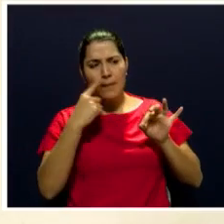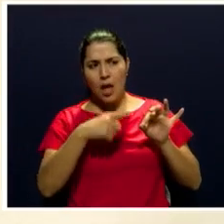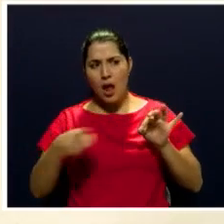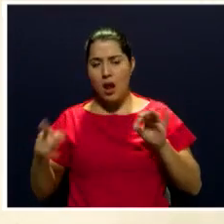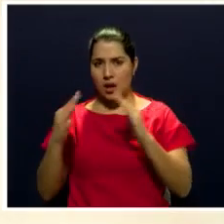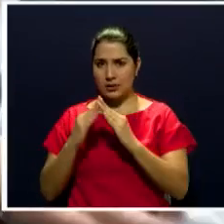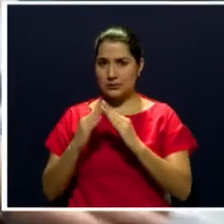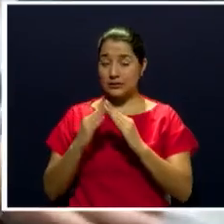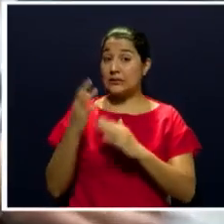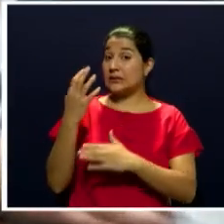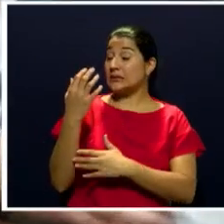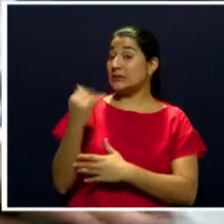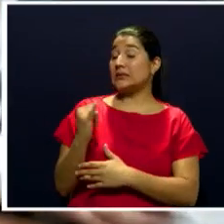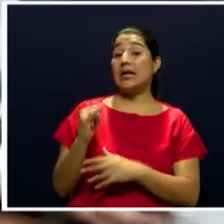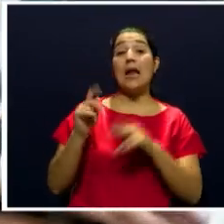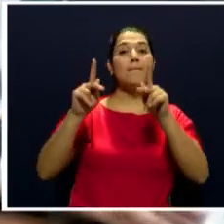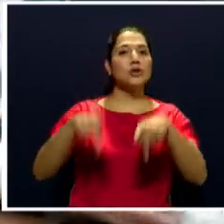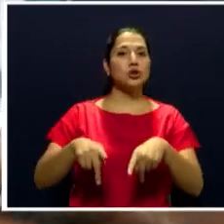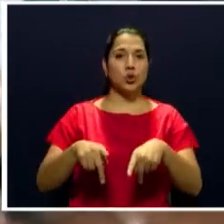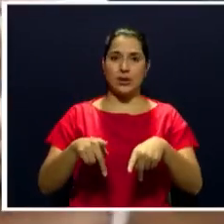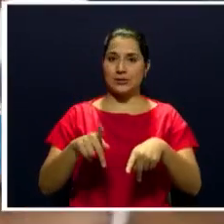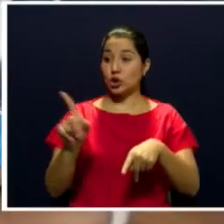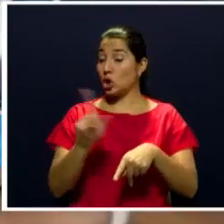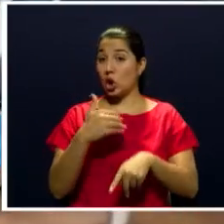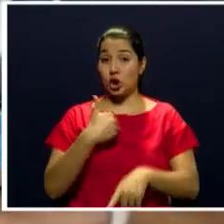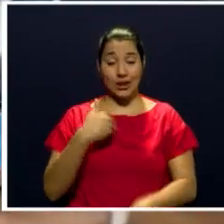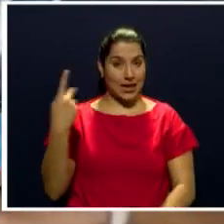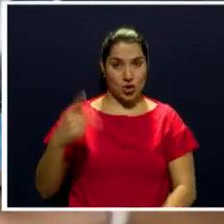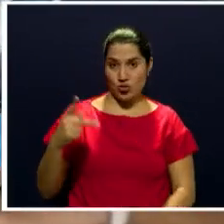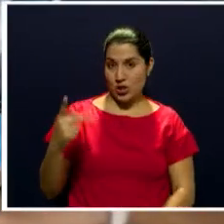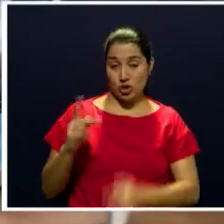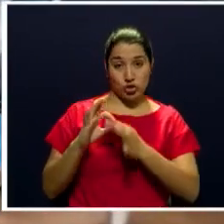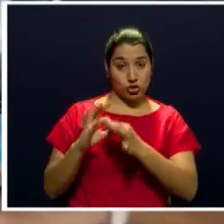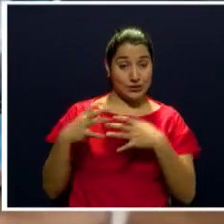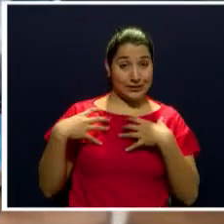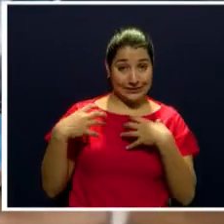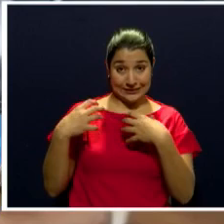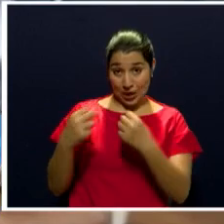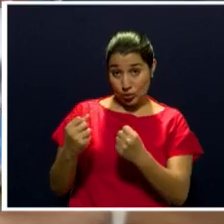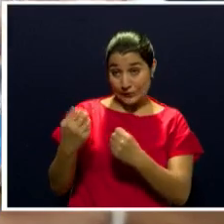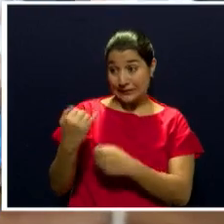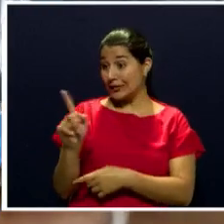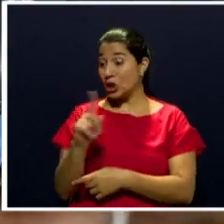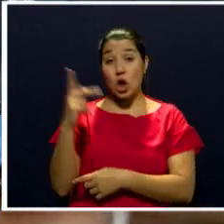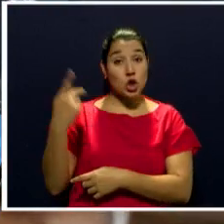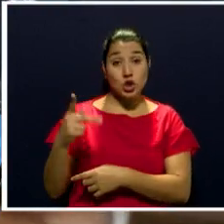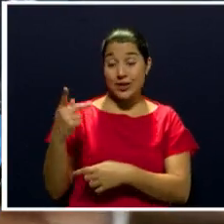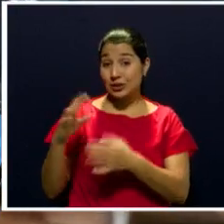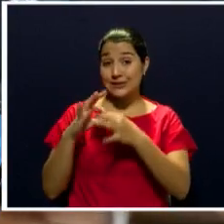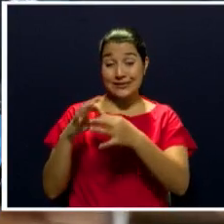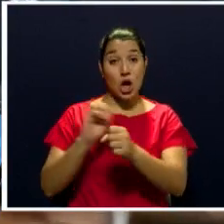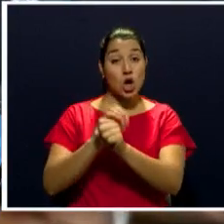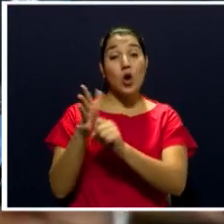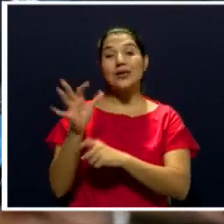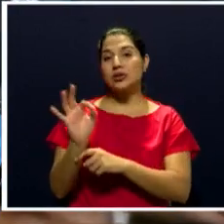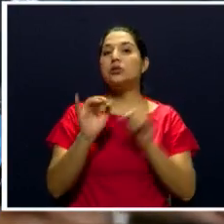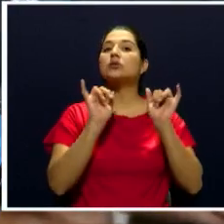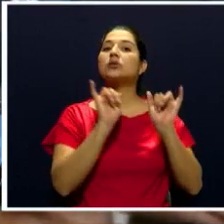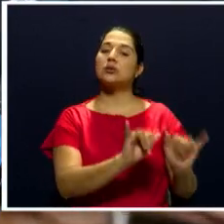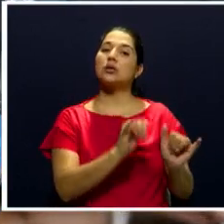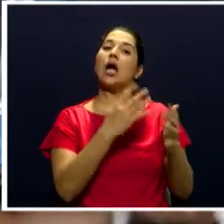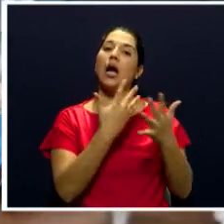no tengan ninguna afectación de salud en este momento que sea un factor de riesgo en relación con COVID. Ese es el